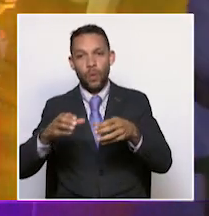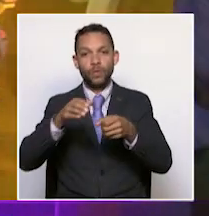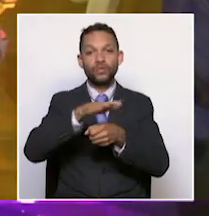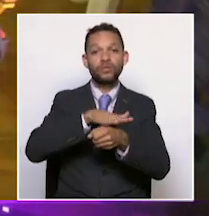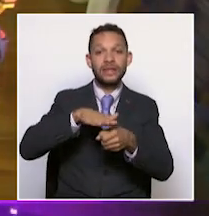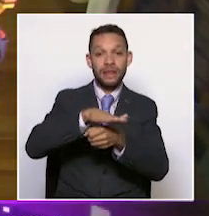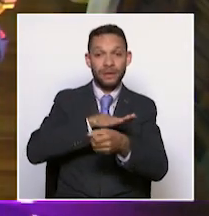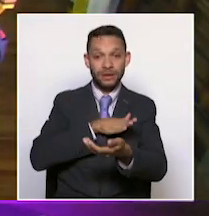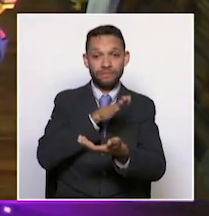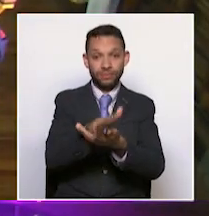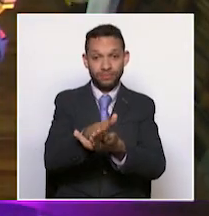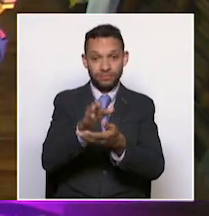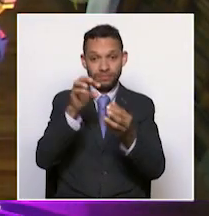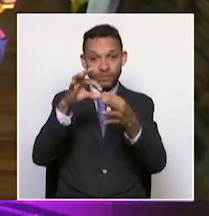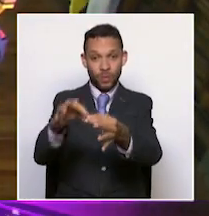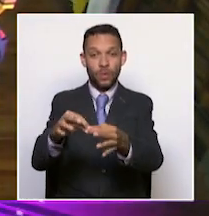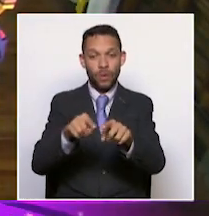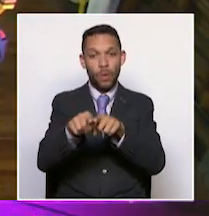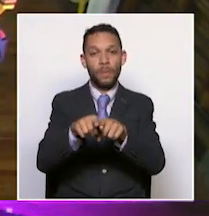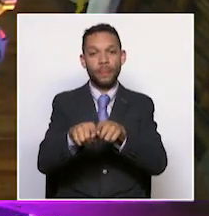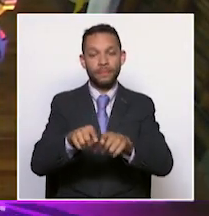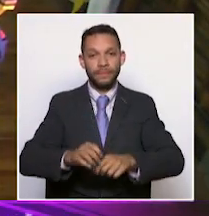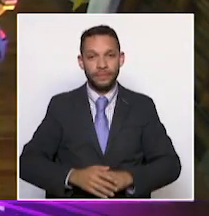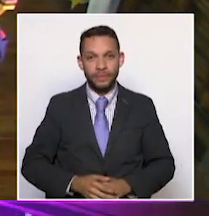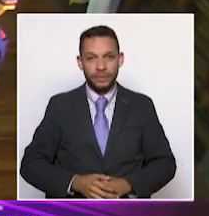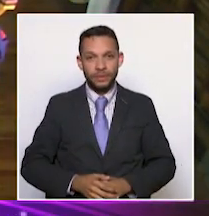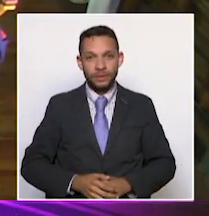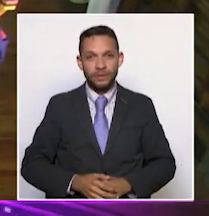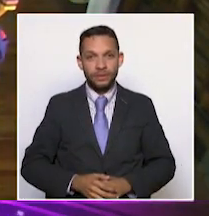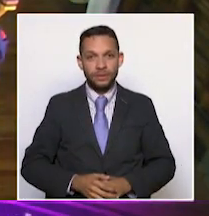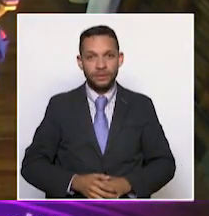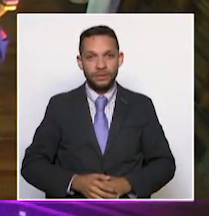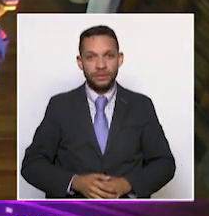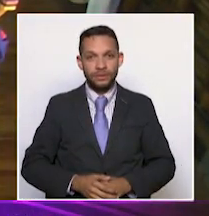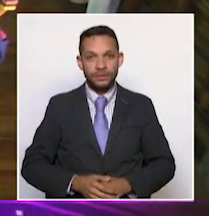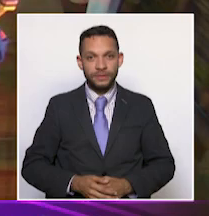carnavales. Que le den duro a los